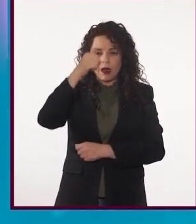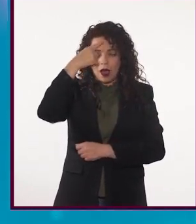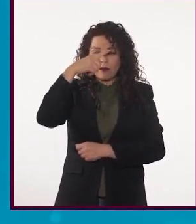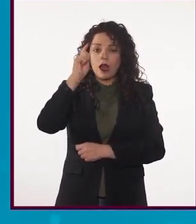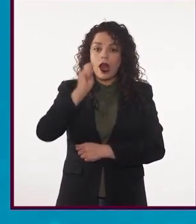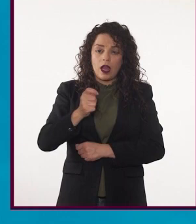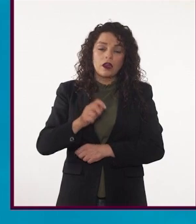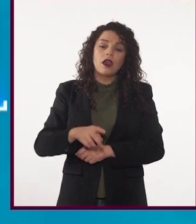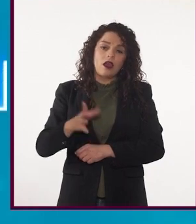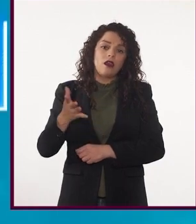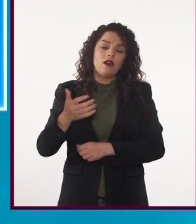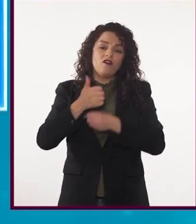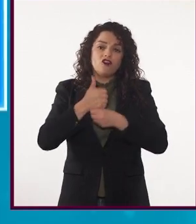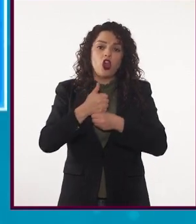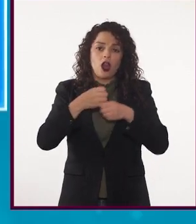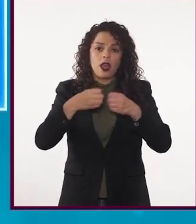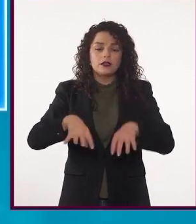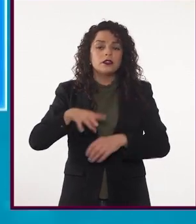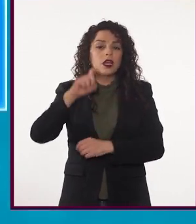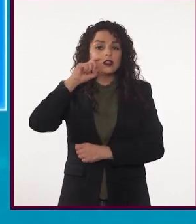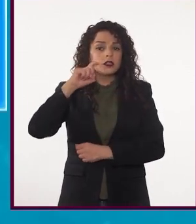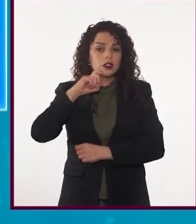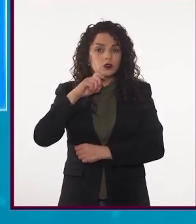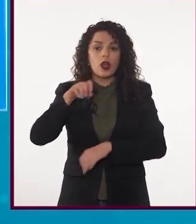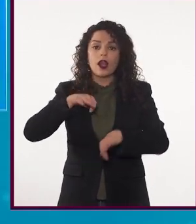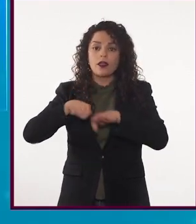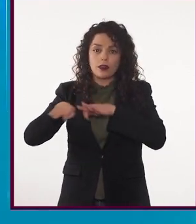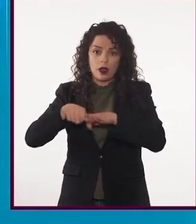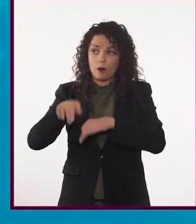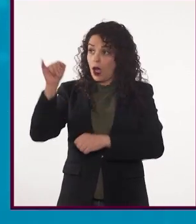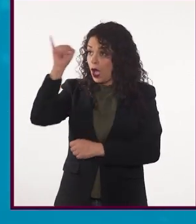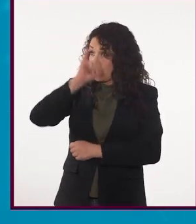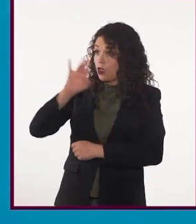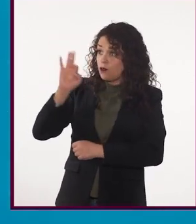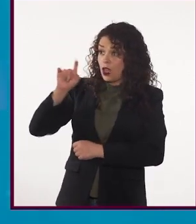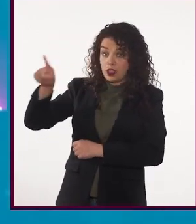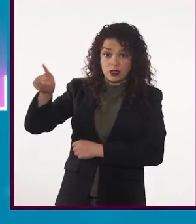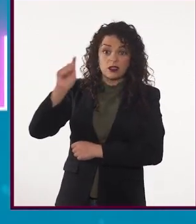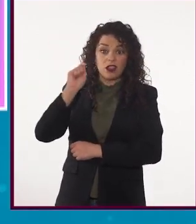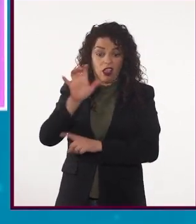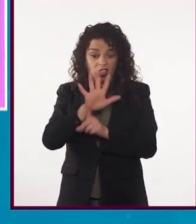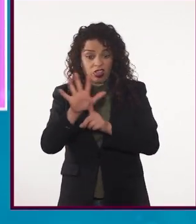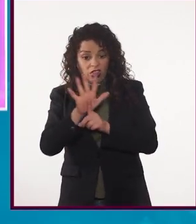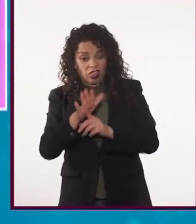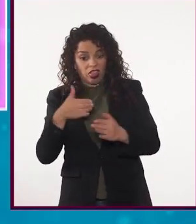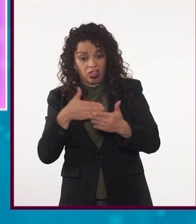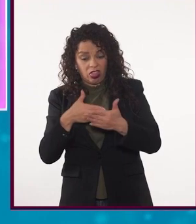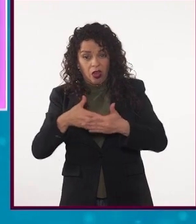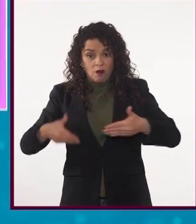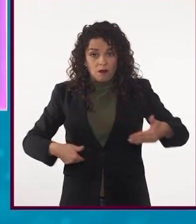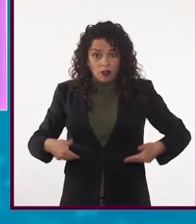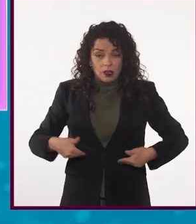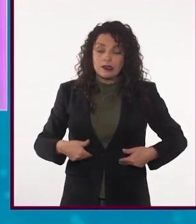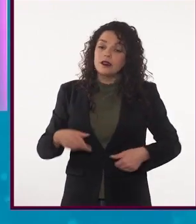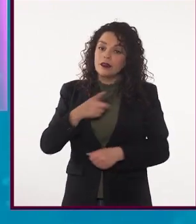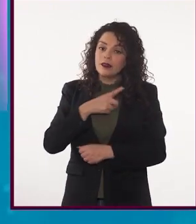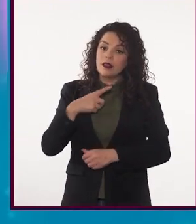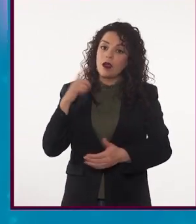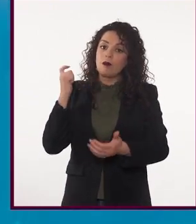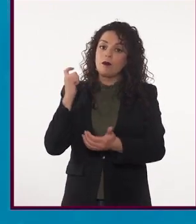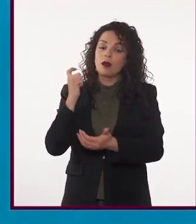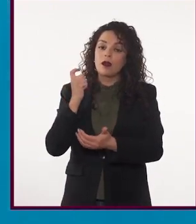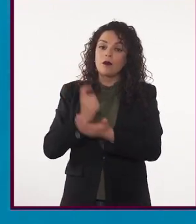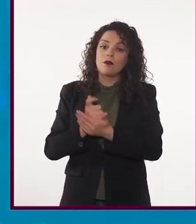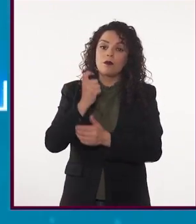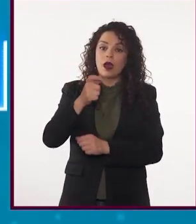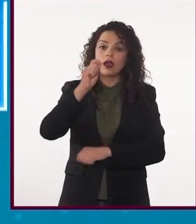trabajo. Por ejemplo, se contempla que un patrón o jefe que incurra en casos de hostigamiento sexual tendrá que pagar multas